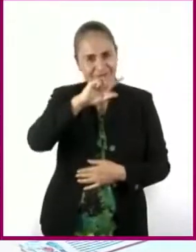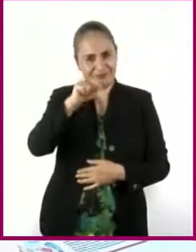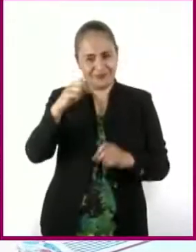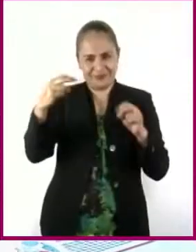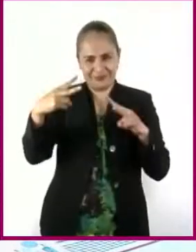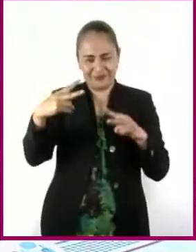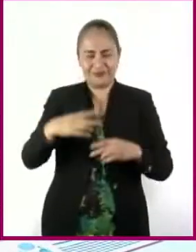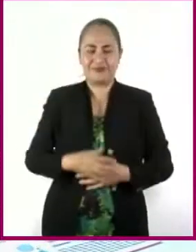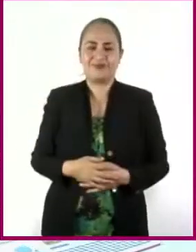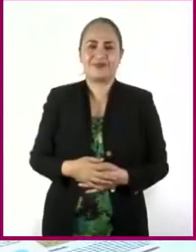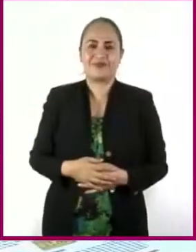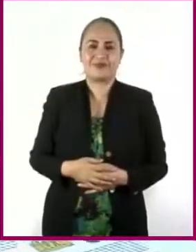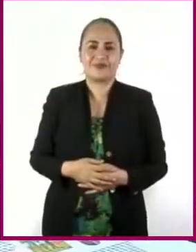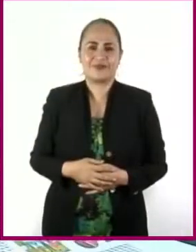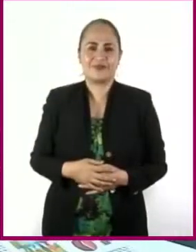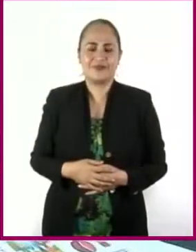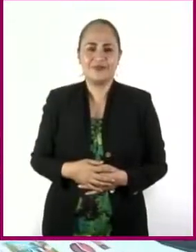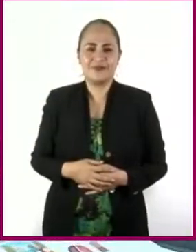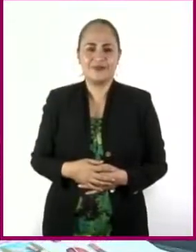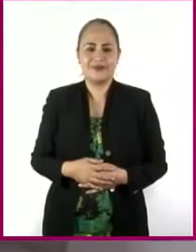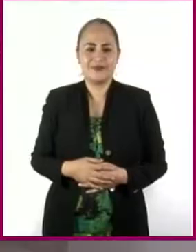Bye, bye.